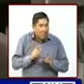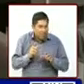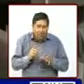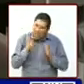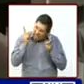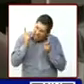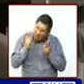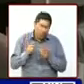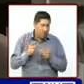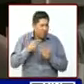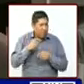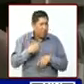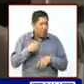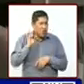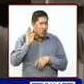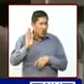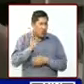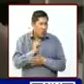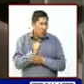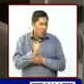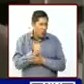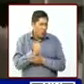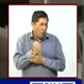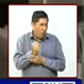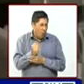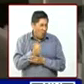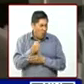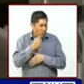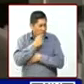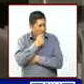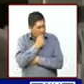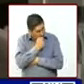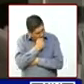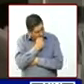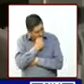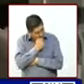estaba pues enojado, ¿no? Entonces, nos preguntamos tantos años después si eso no fue.